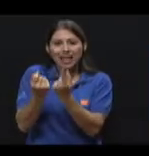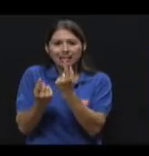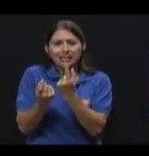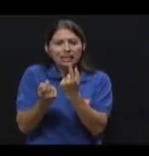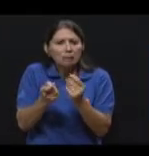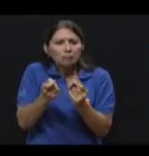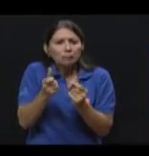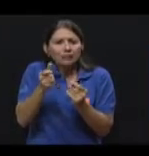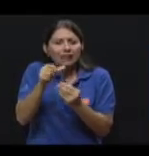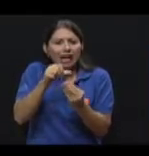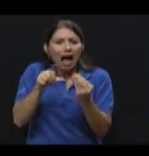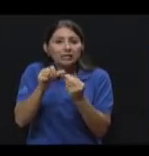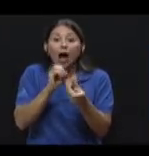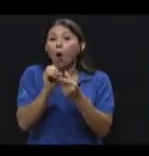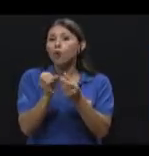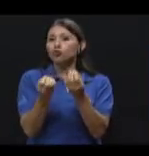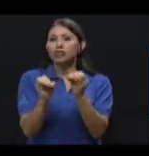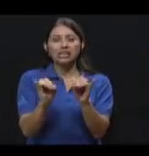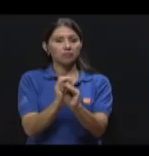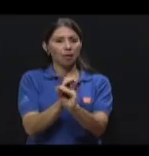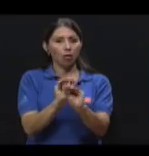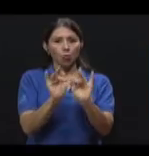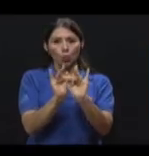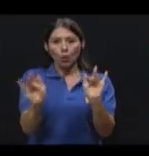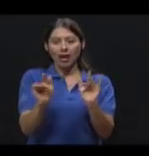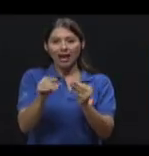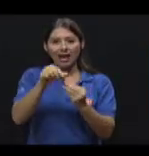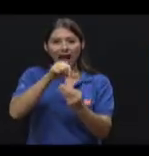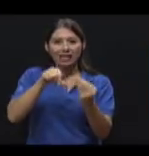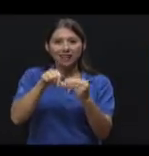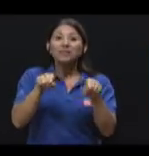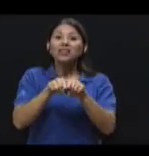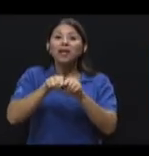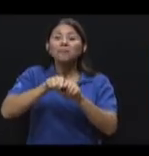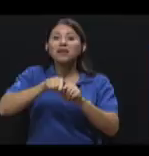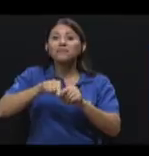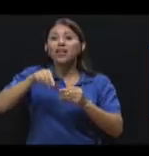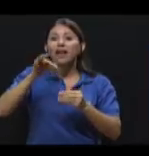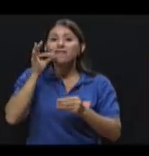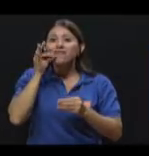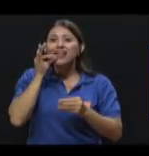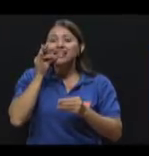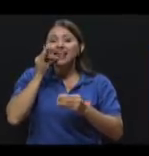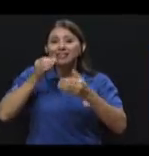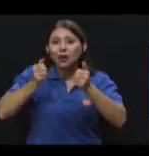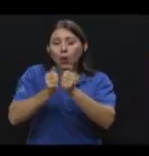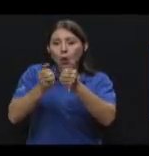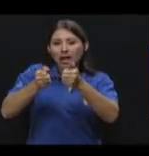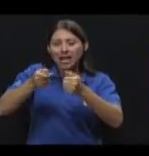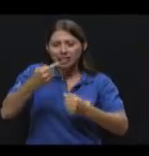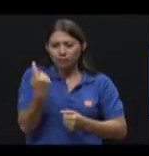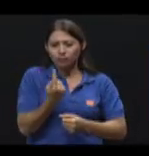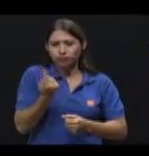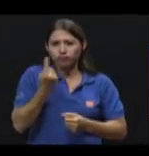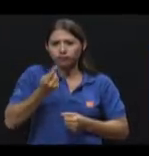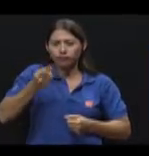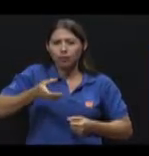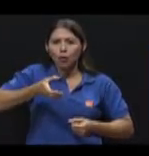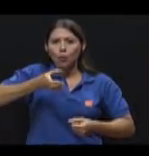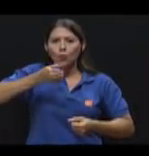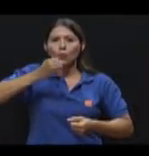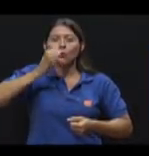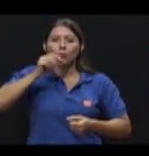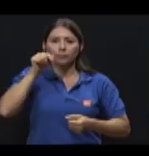grasa o Mejor aún sin grasa y un batido de fresas en leche lo puede preparar con leche descremada y una taza de